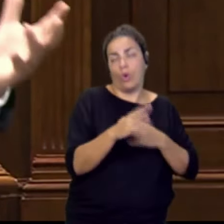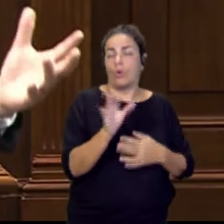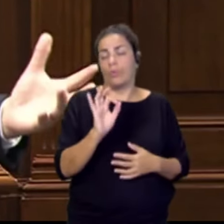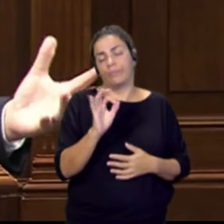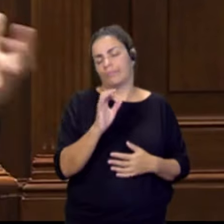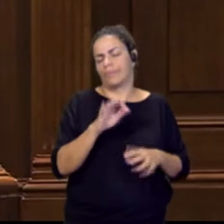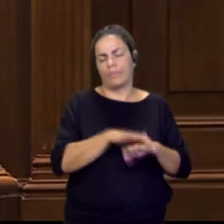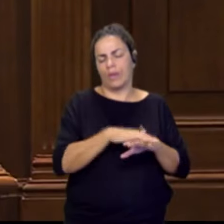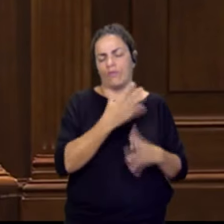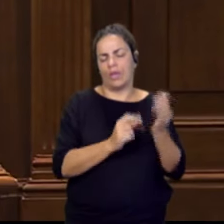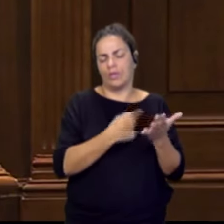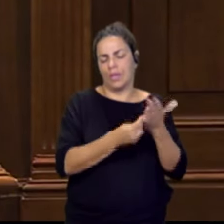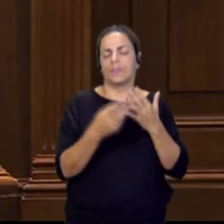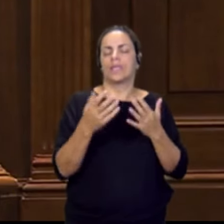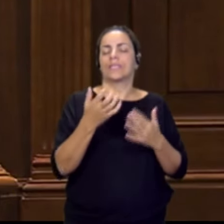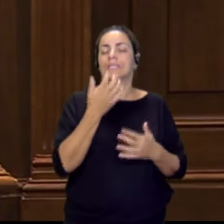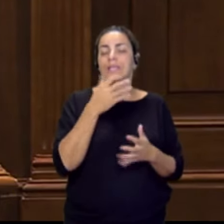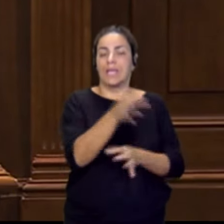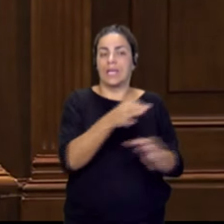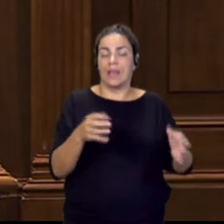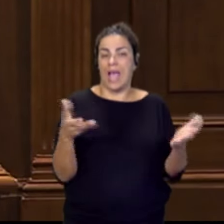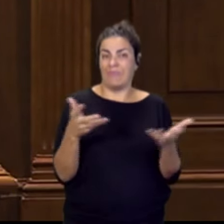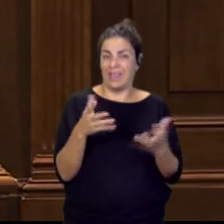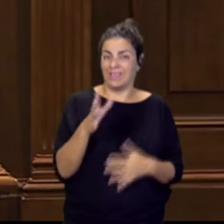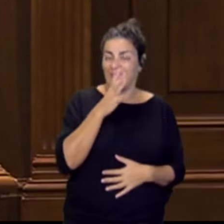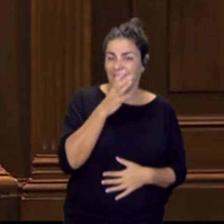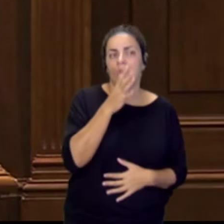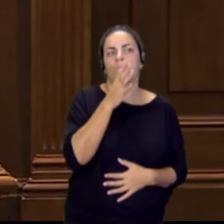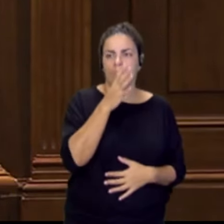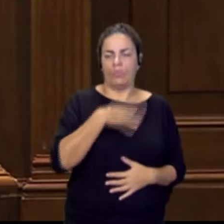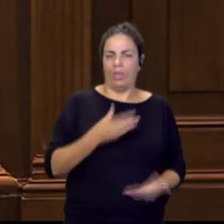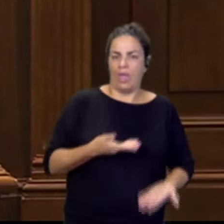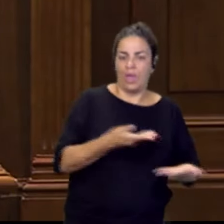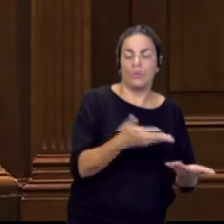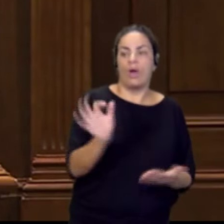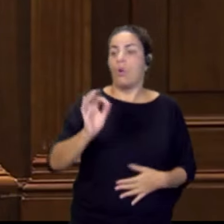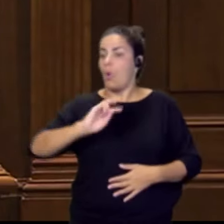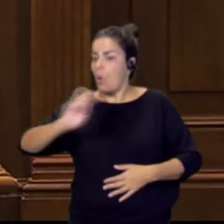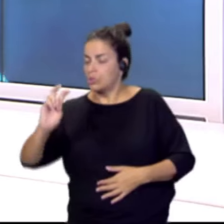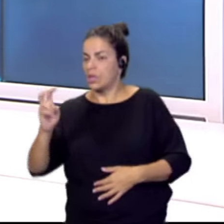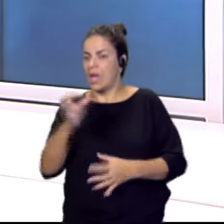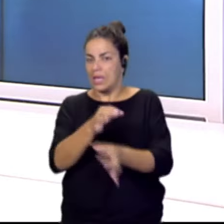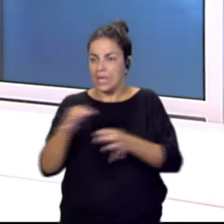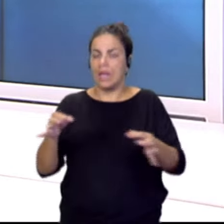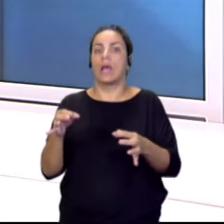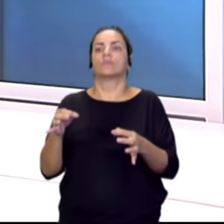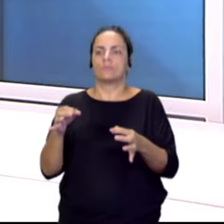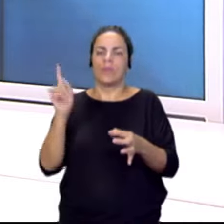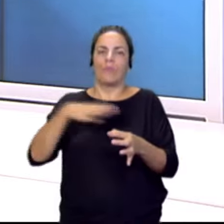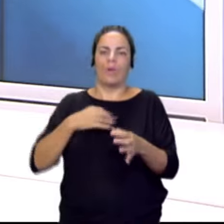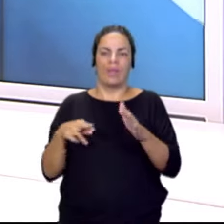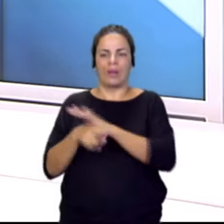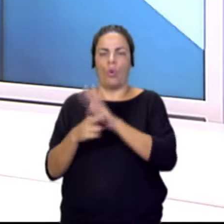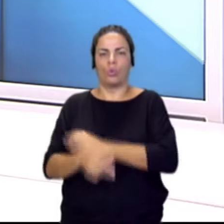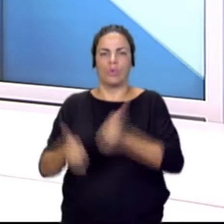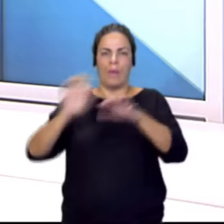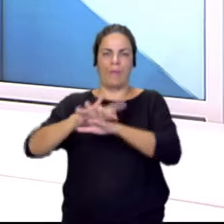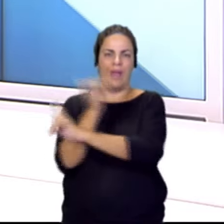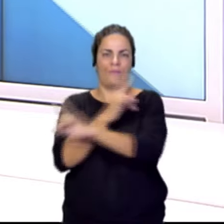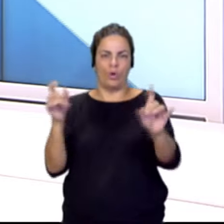o en otras que tienen más población, pues poder tener más recursos para proteger nuestros bosques. El presidente de Canarias no se cansa de insistir